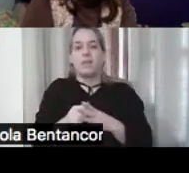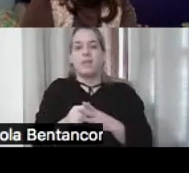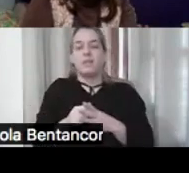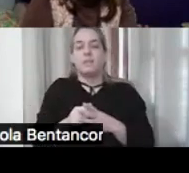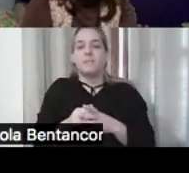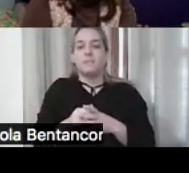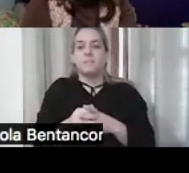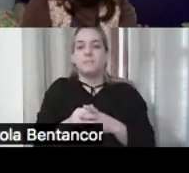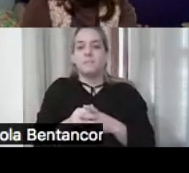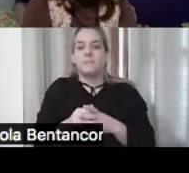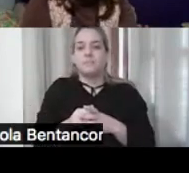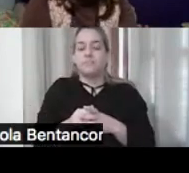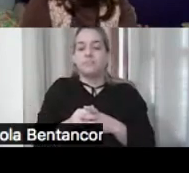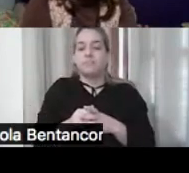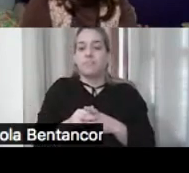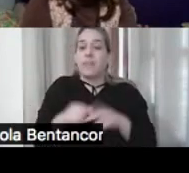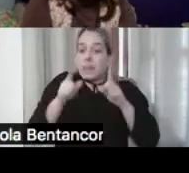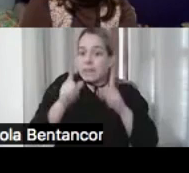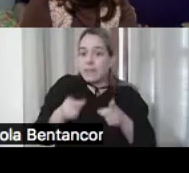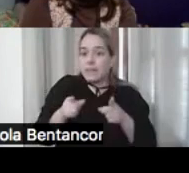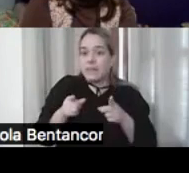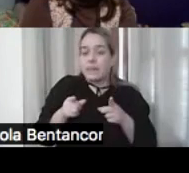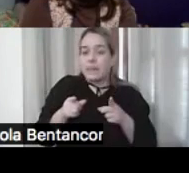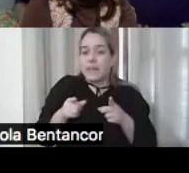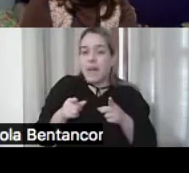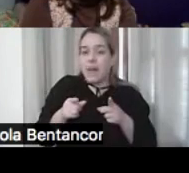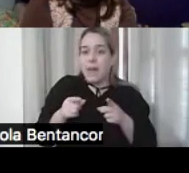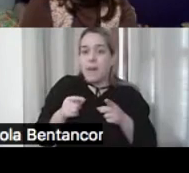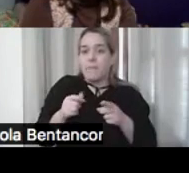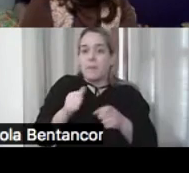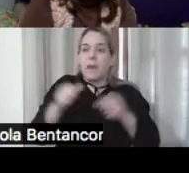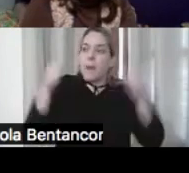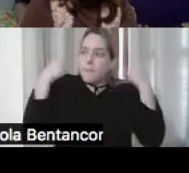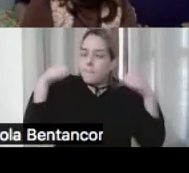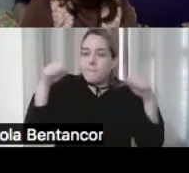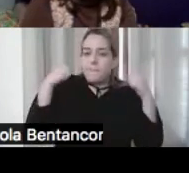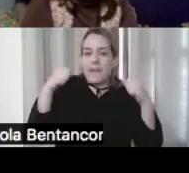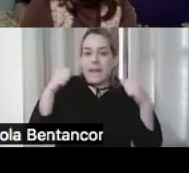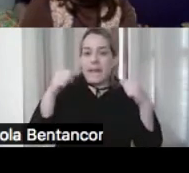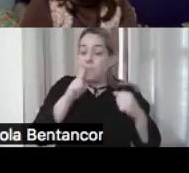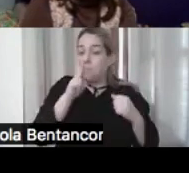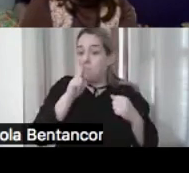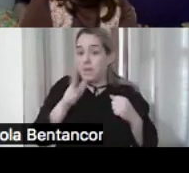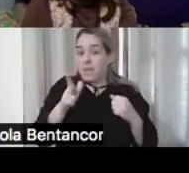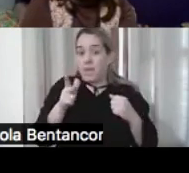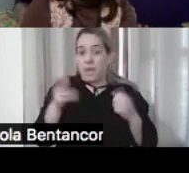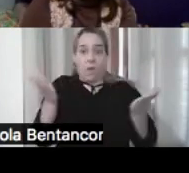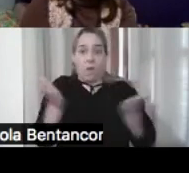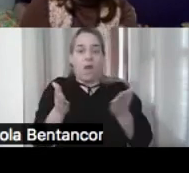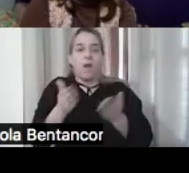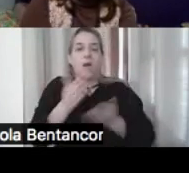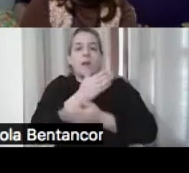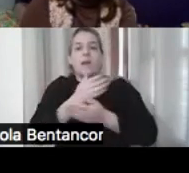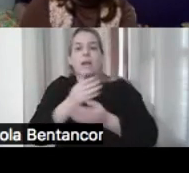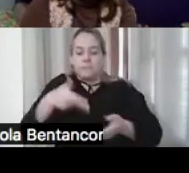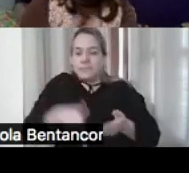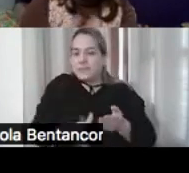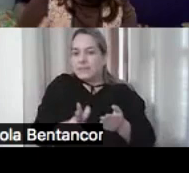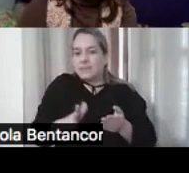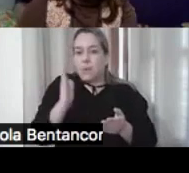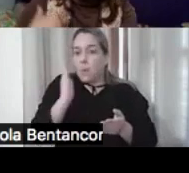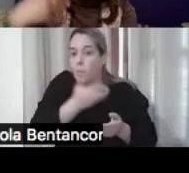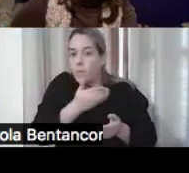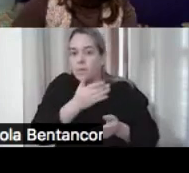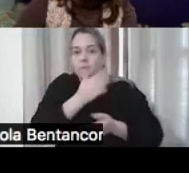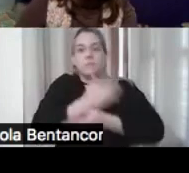2 años, y finalmente, como un broche de oro para orientar mi práctica, el nacimiento de mi último hijo, que tiene discapacidad, fue realmente